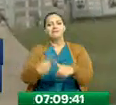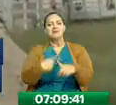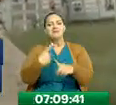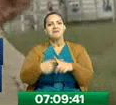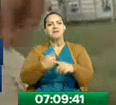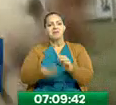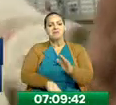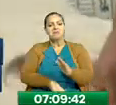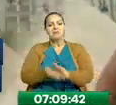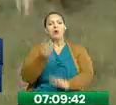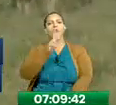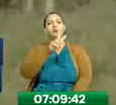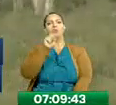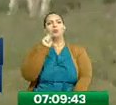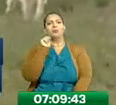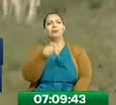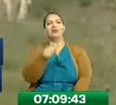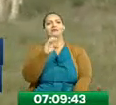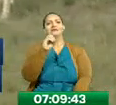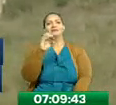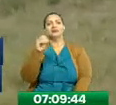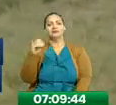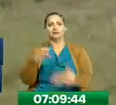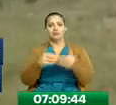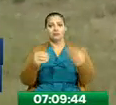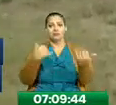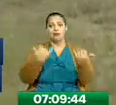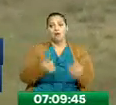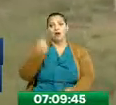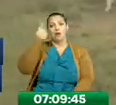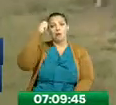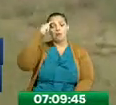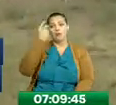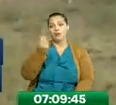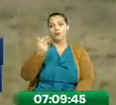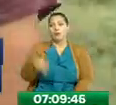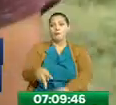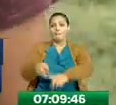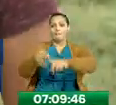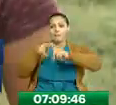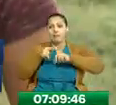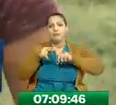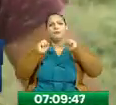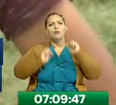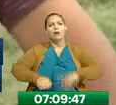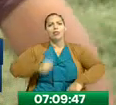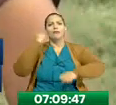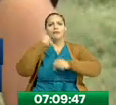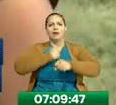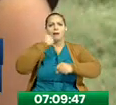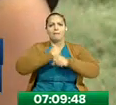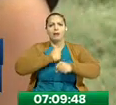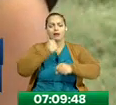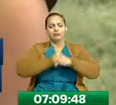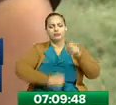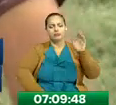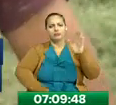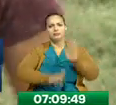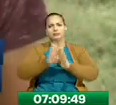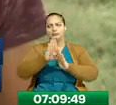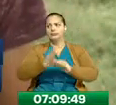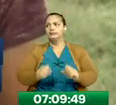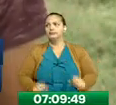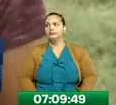Joven. Este pretende financiar en 2020 a 10.000 jóvenes más. Desde Impulso Joven se acercaron y me ayudaron a